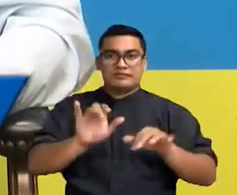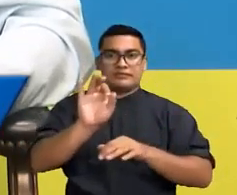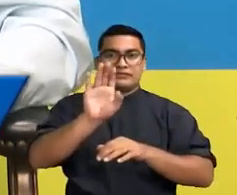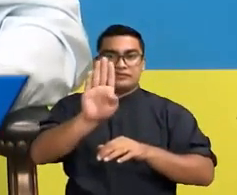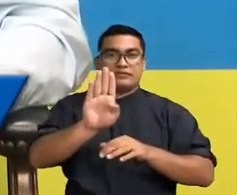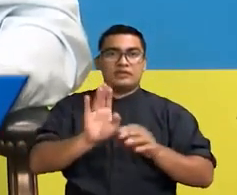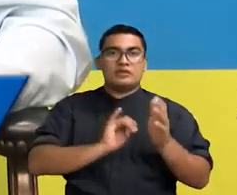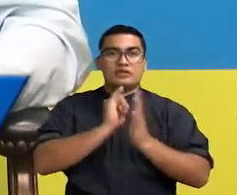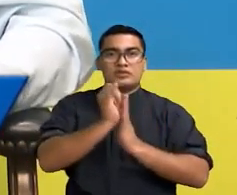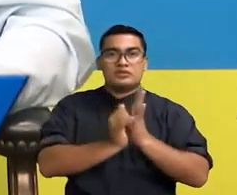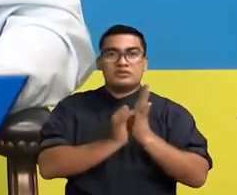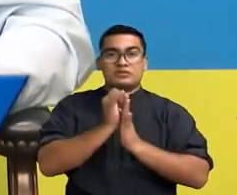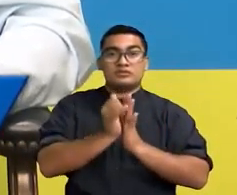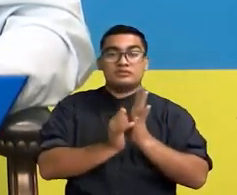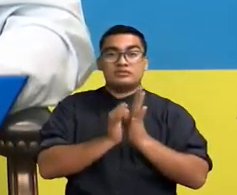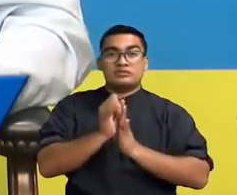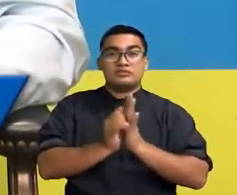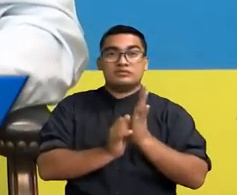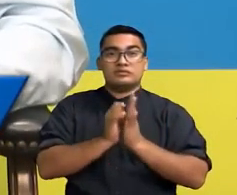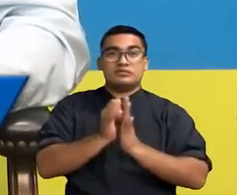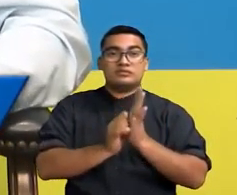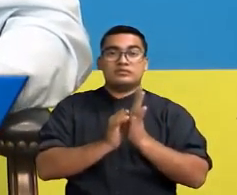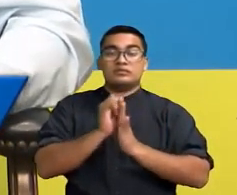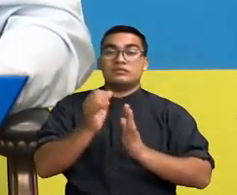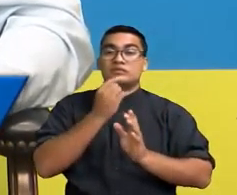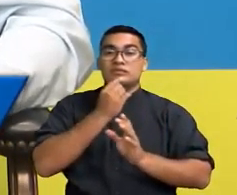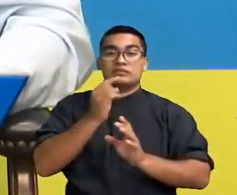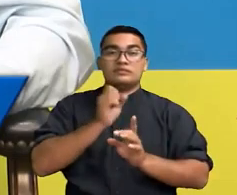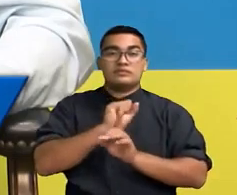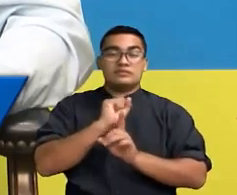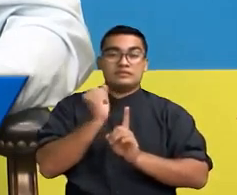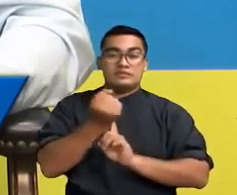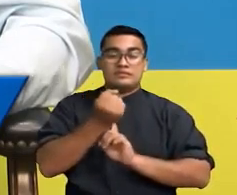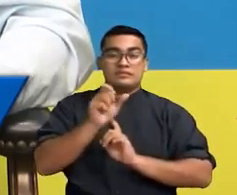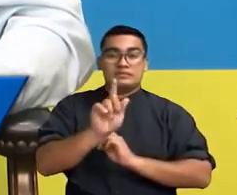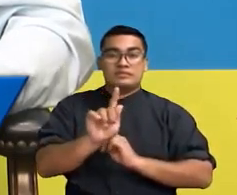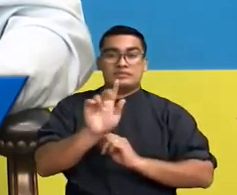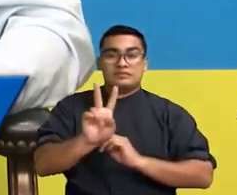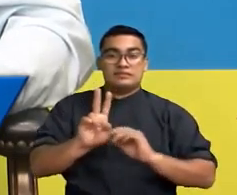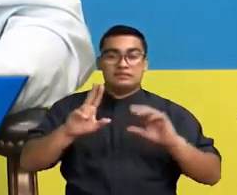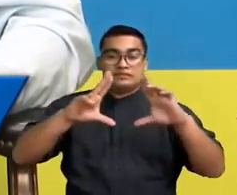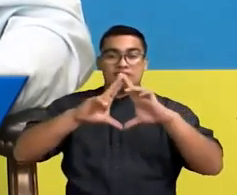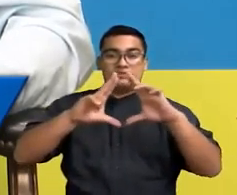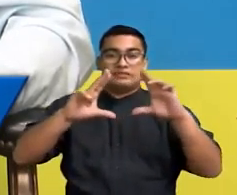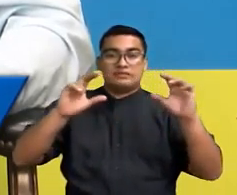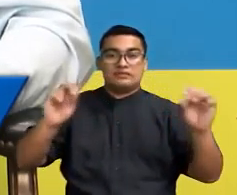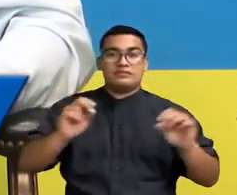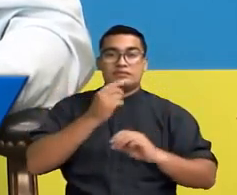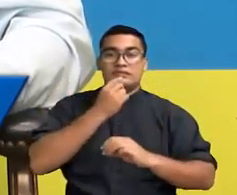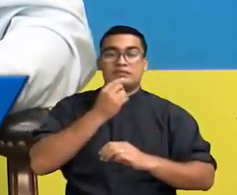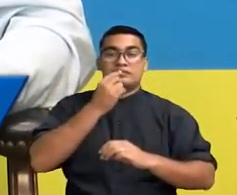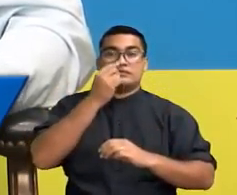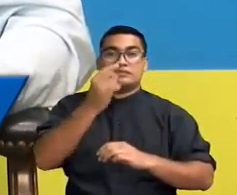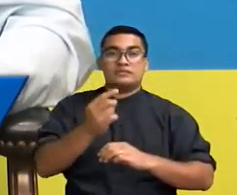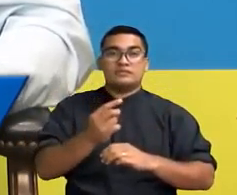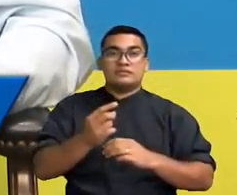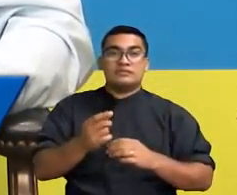Facebook, en el Facebook del canal parlamentario, y también para quienes nos ven a través del canal de YouTube. Nuestro canal de